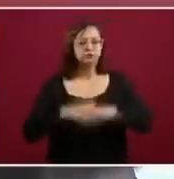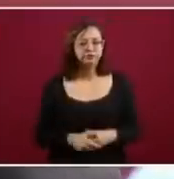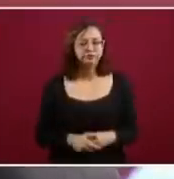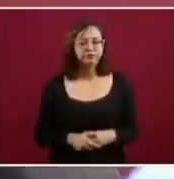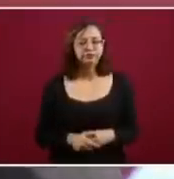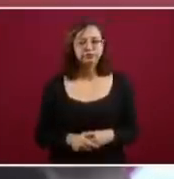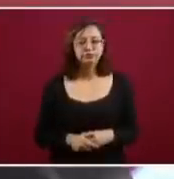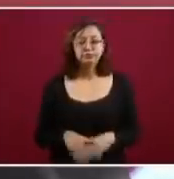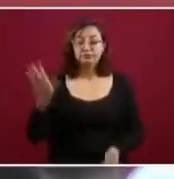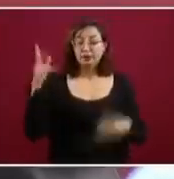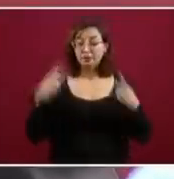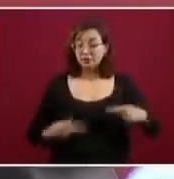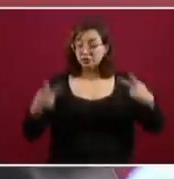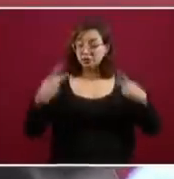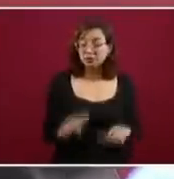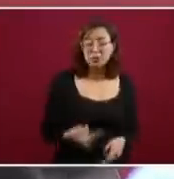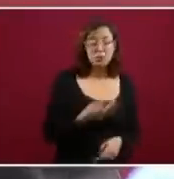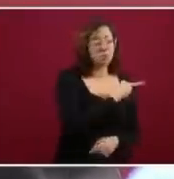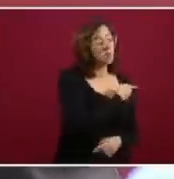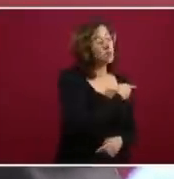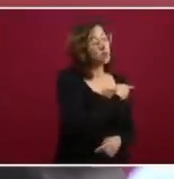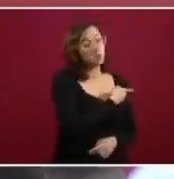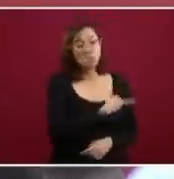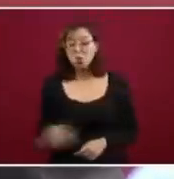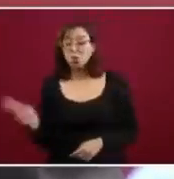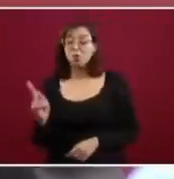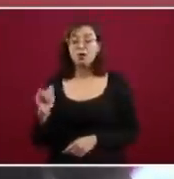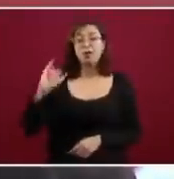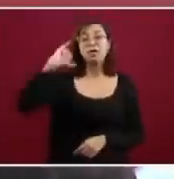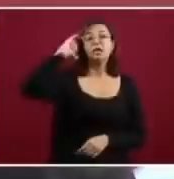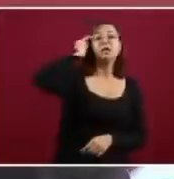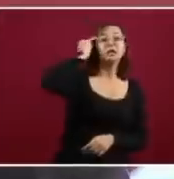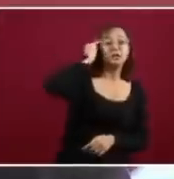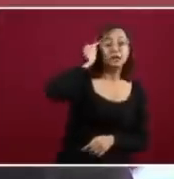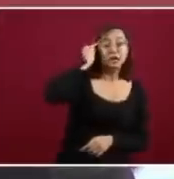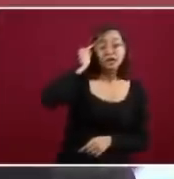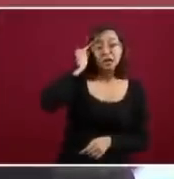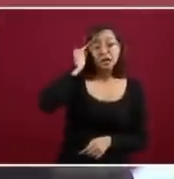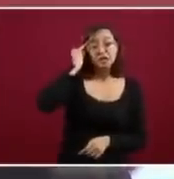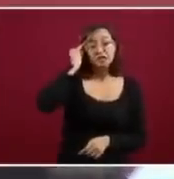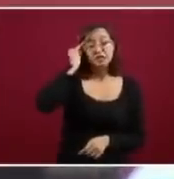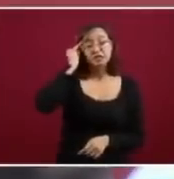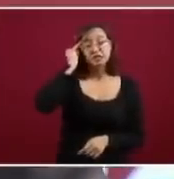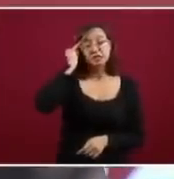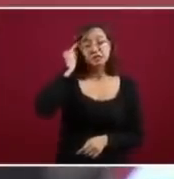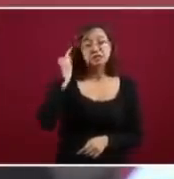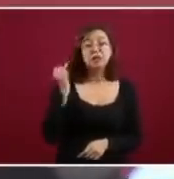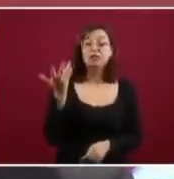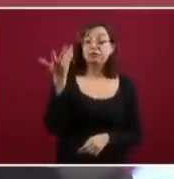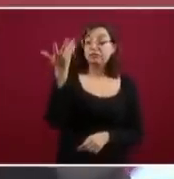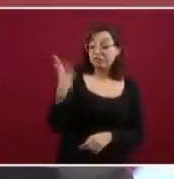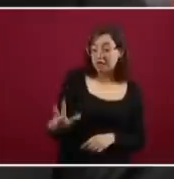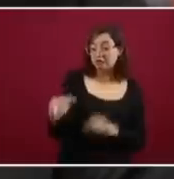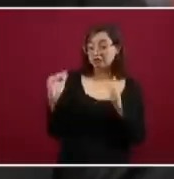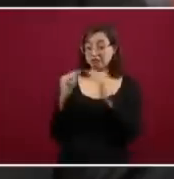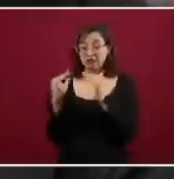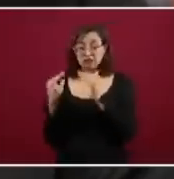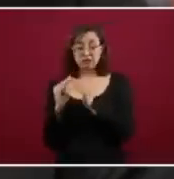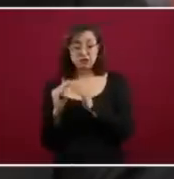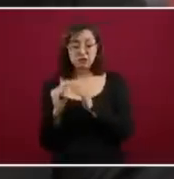y a los más pobres para los indígenas década 10 hogares